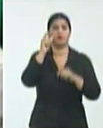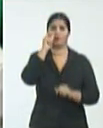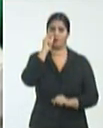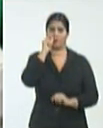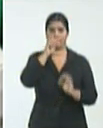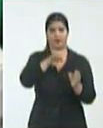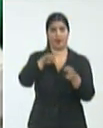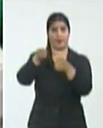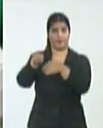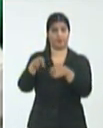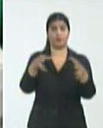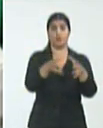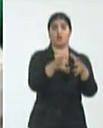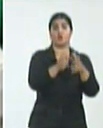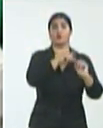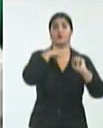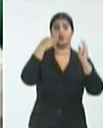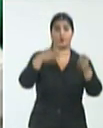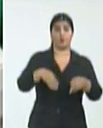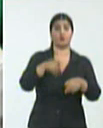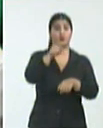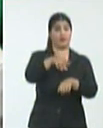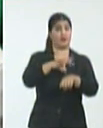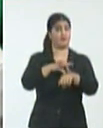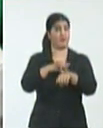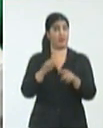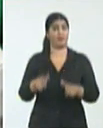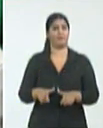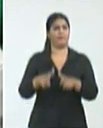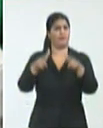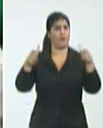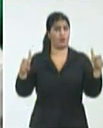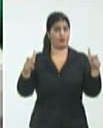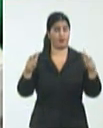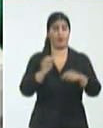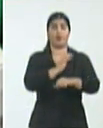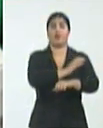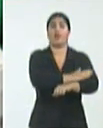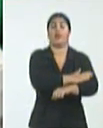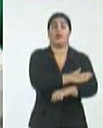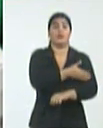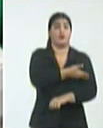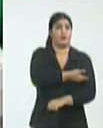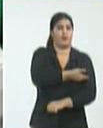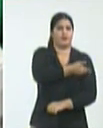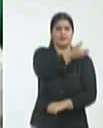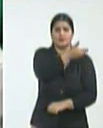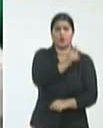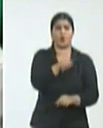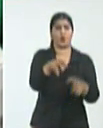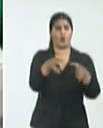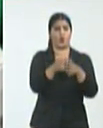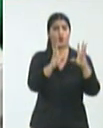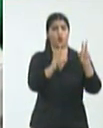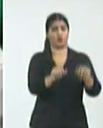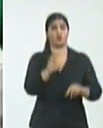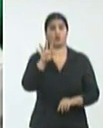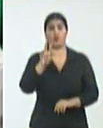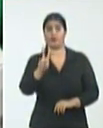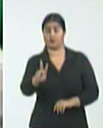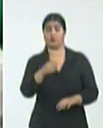las que ya se conocen: la hipertensión arterial en 42 de los fallecidos, la diabetes mellitus